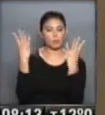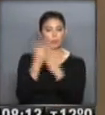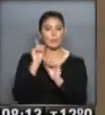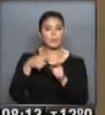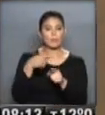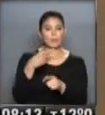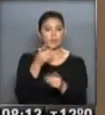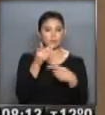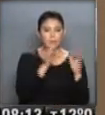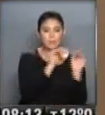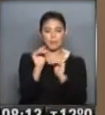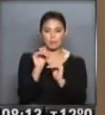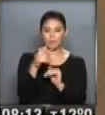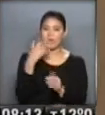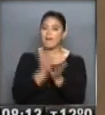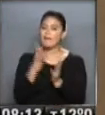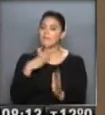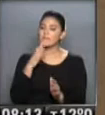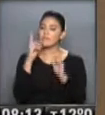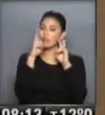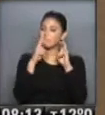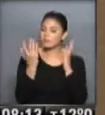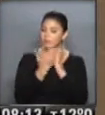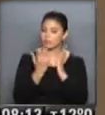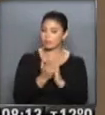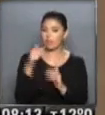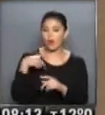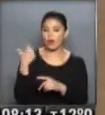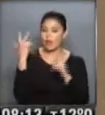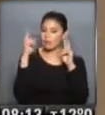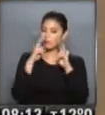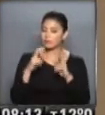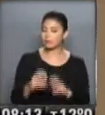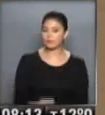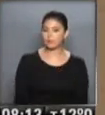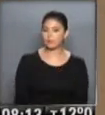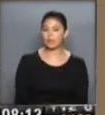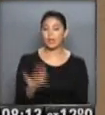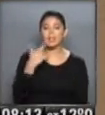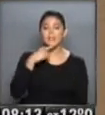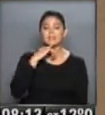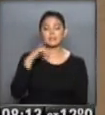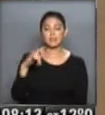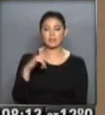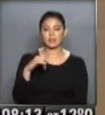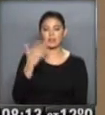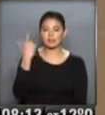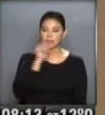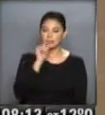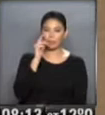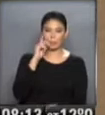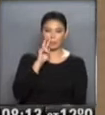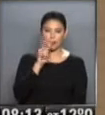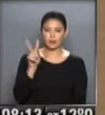como se debieran. Últimamente se está avanzando en este tipo de investigaciones. Y como decíamos en la nota, veíamos recién en el